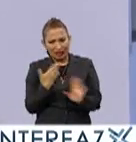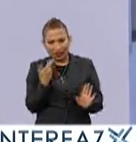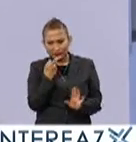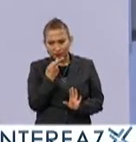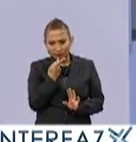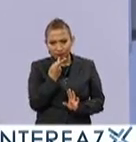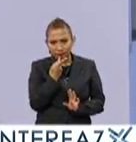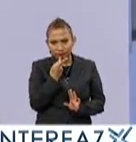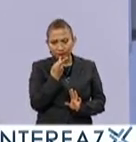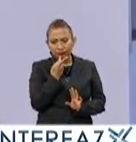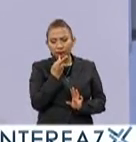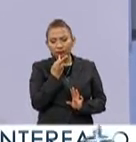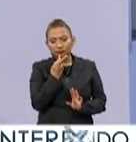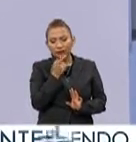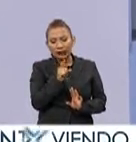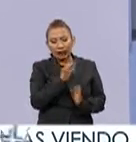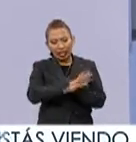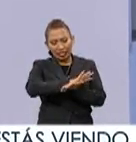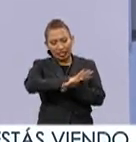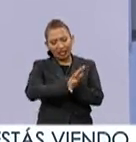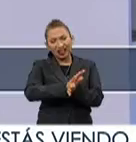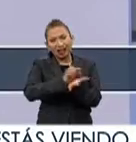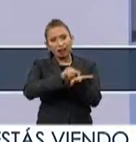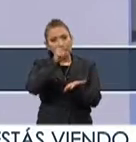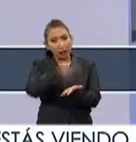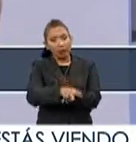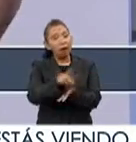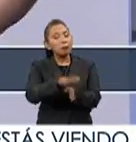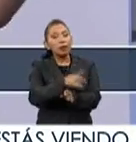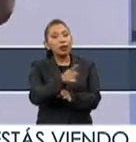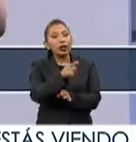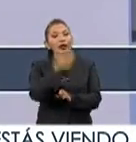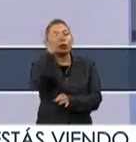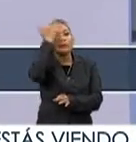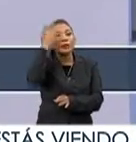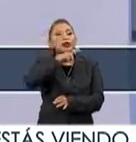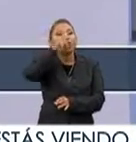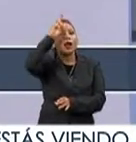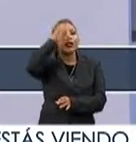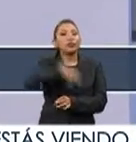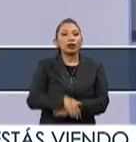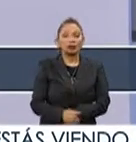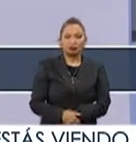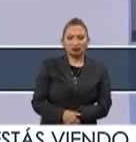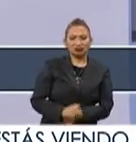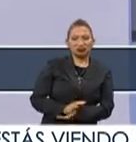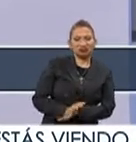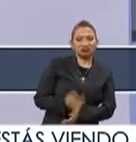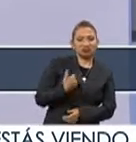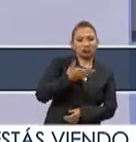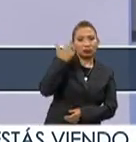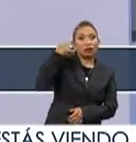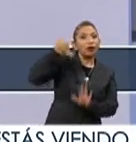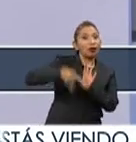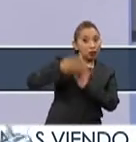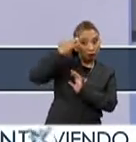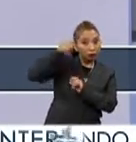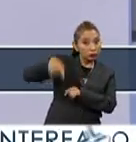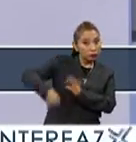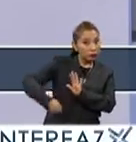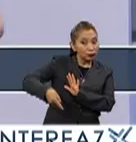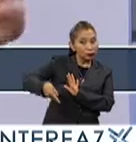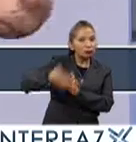antes, que la discriminación en realidad se da por desconocimiento del otro. Esa es la base de